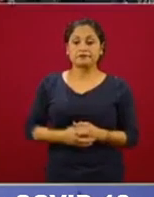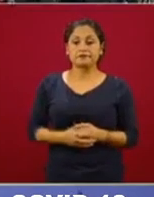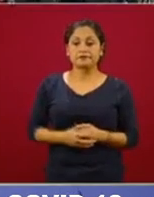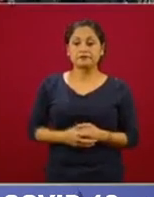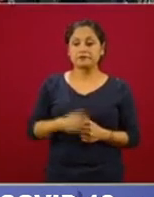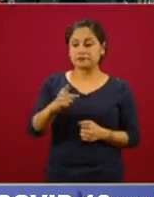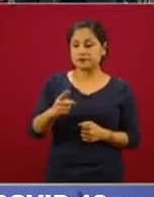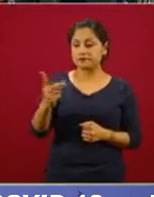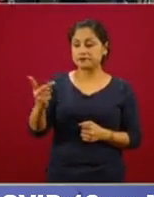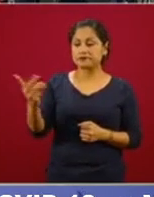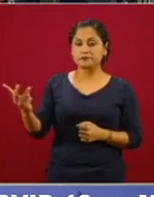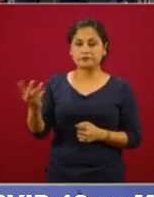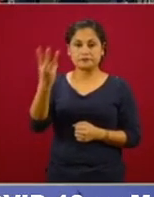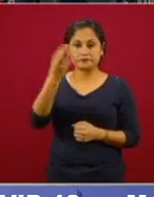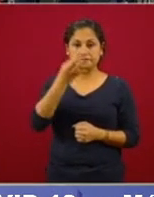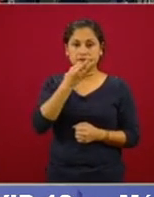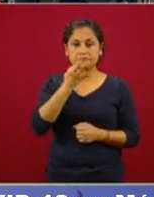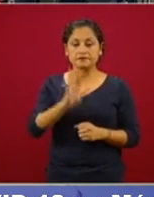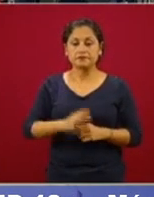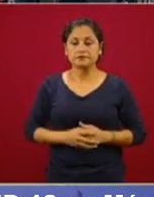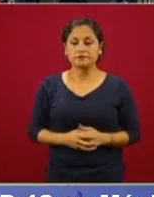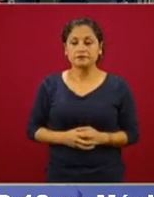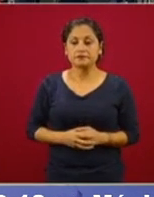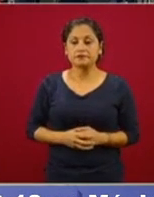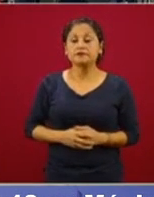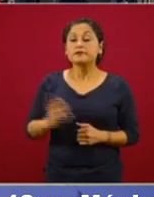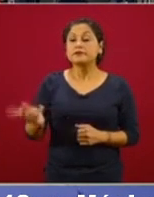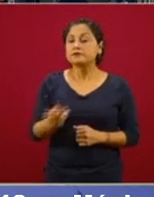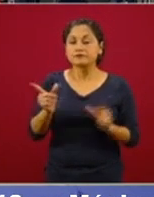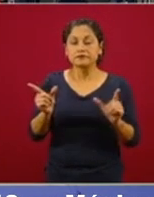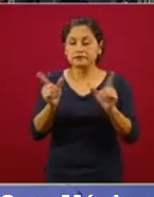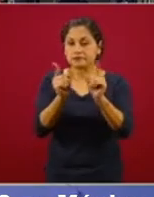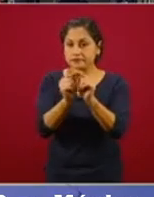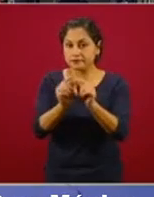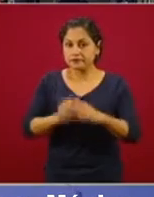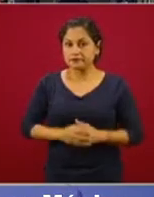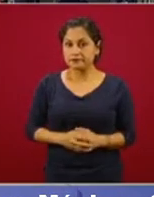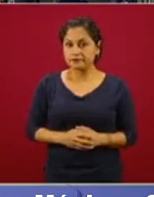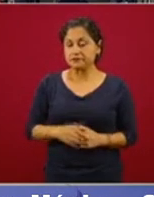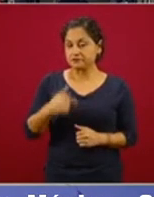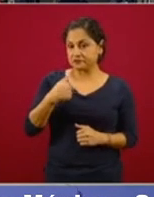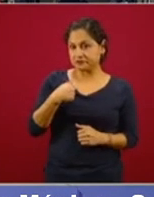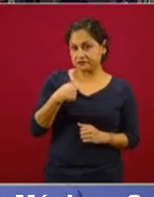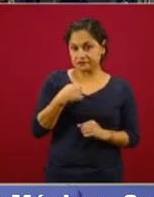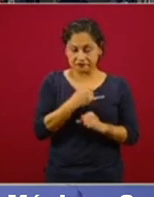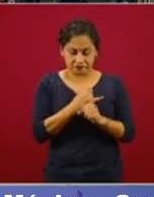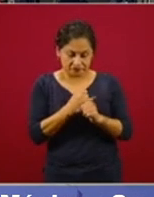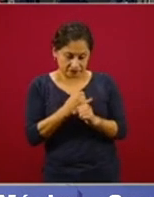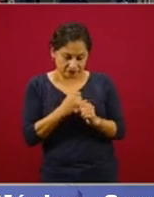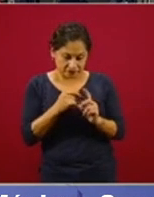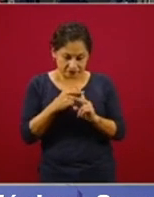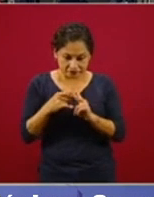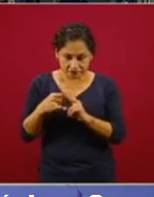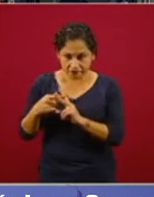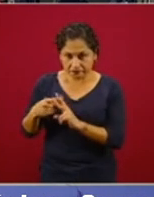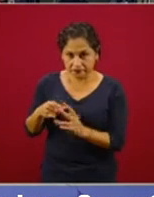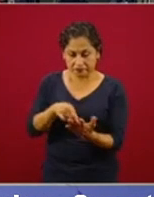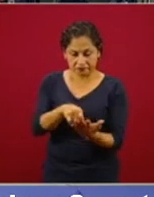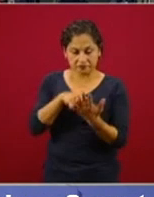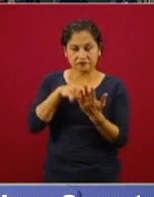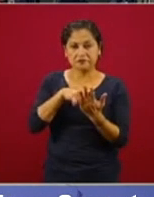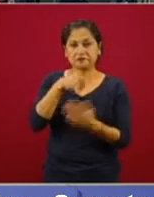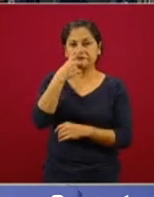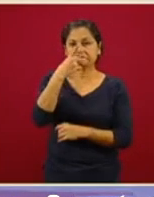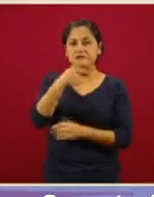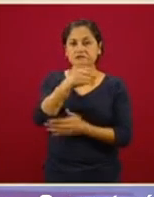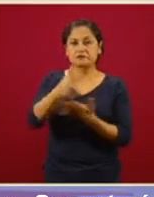3 minutos. Rápidamente, es chiquitita la pregunta. Estaba revisando las estadísticas y, bueno, se reporta que en la Ciudad de México hay una